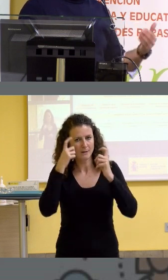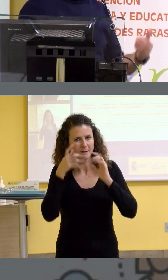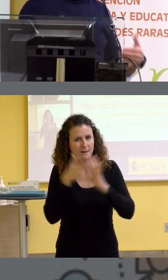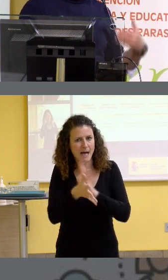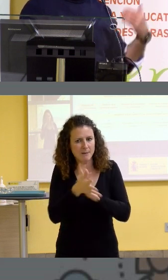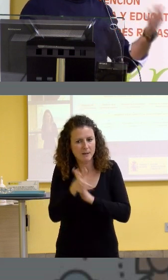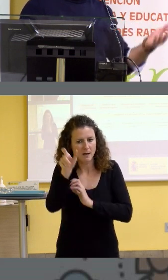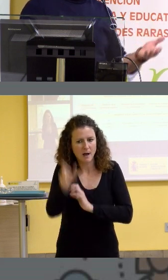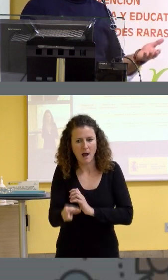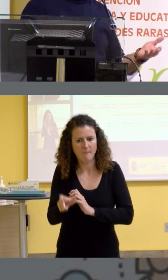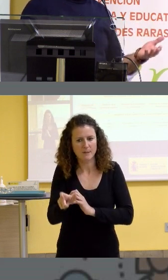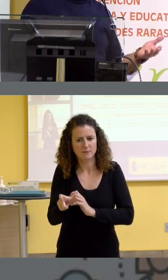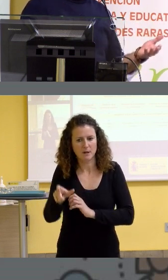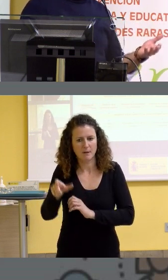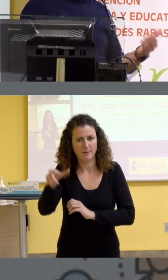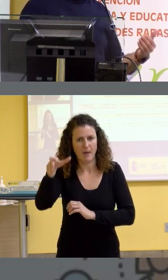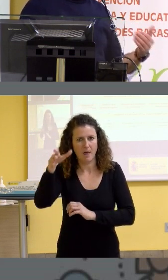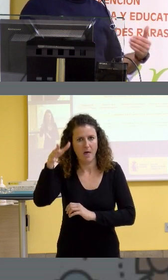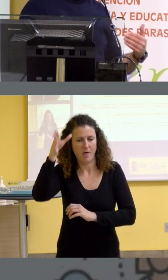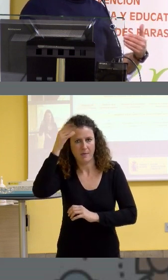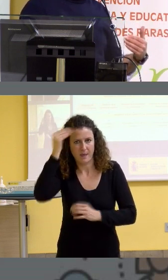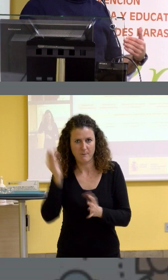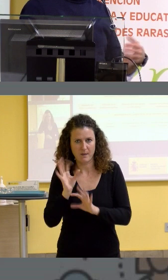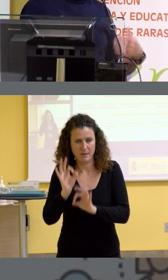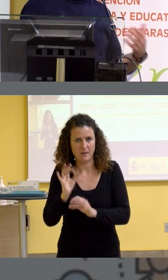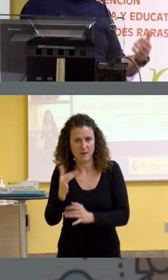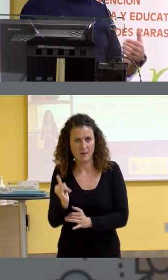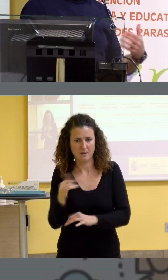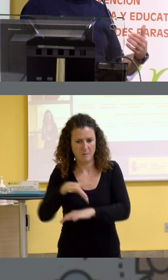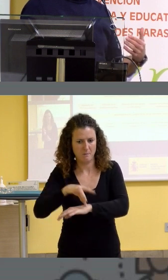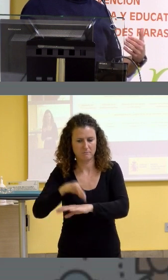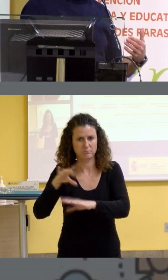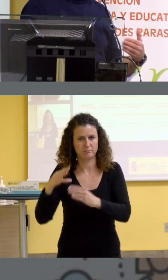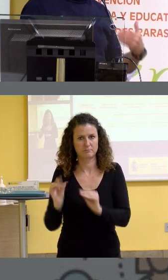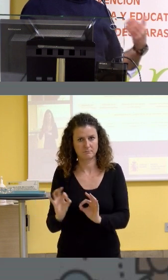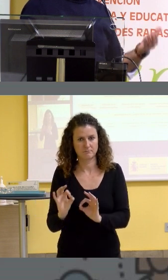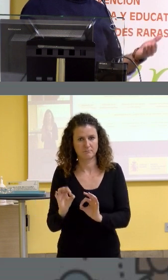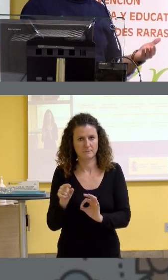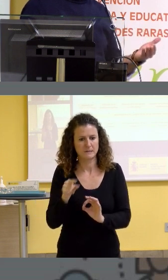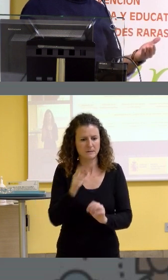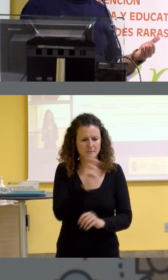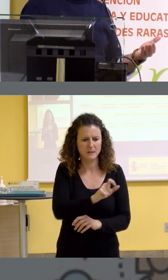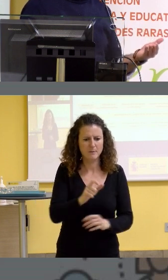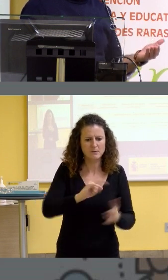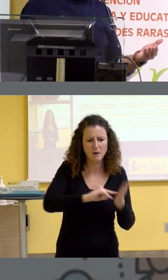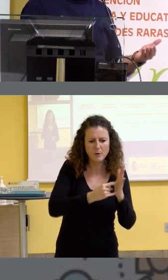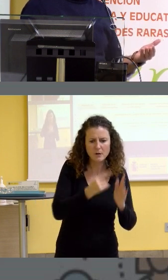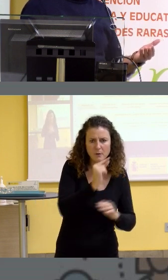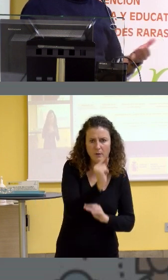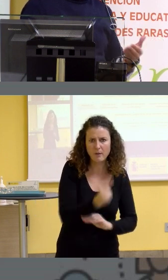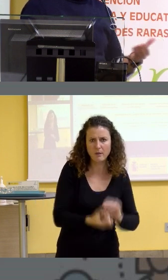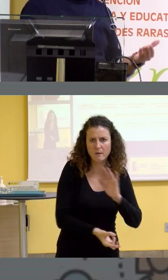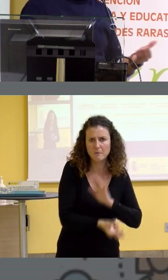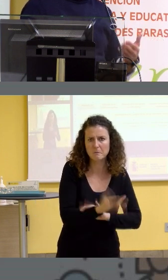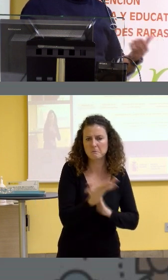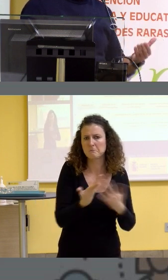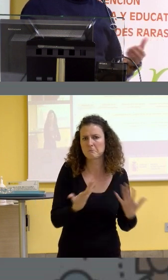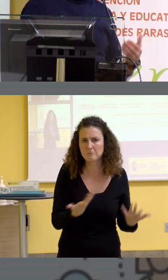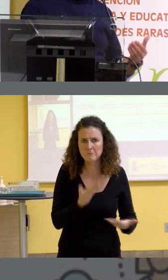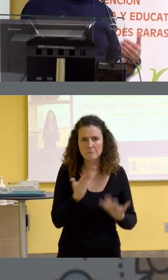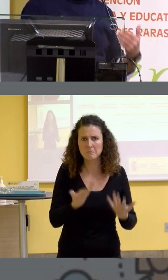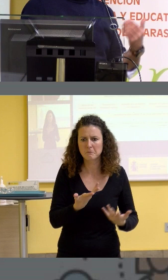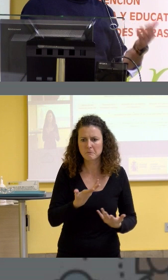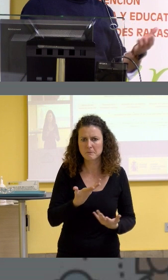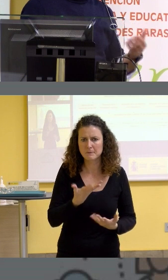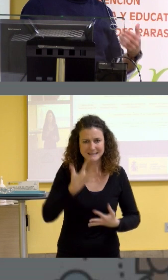eran pacientes con demencia, que las personas que habían diseñado ese proyecto posiblemente en la vida se